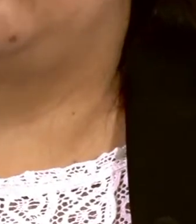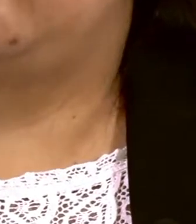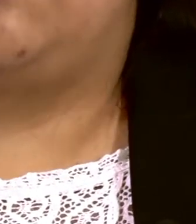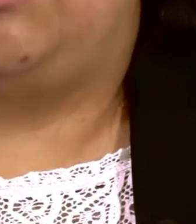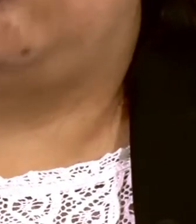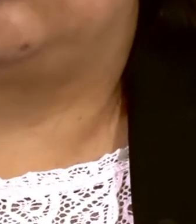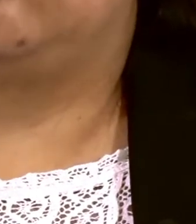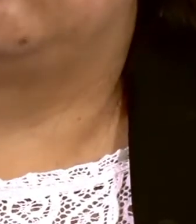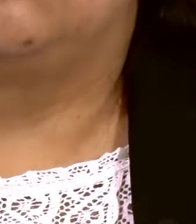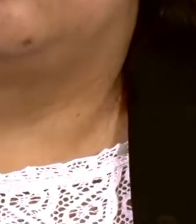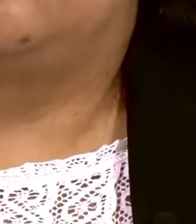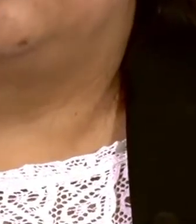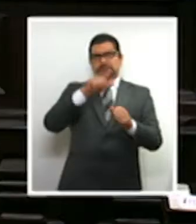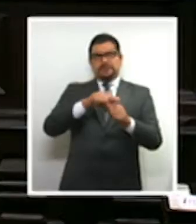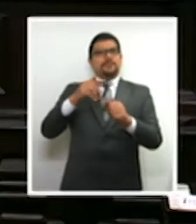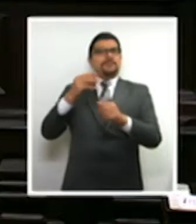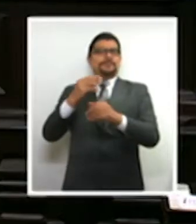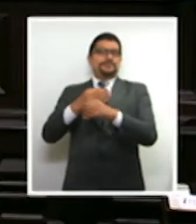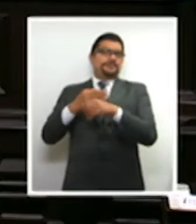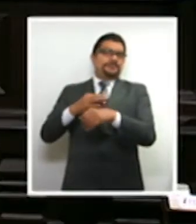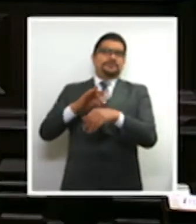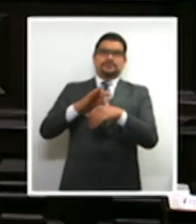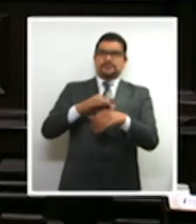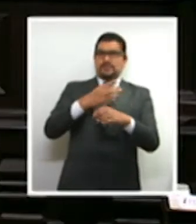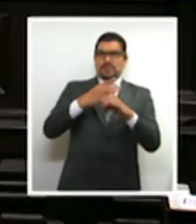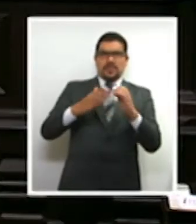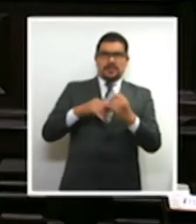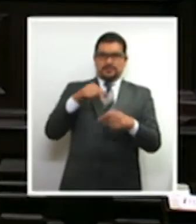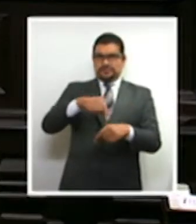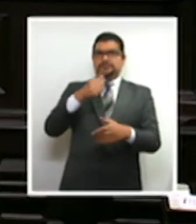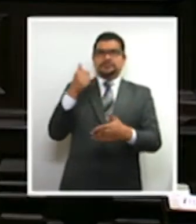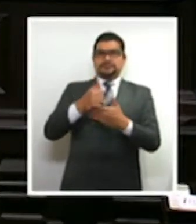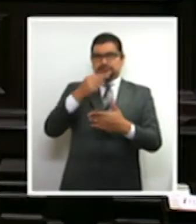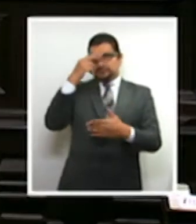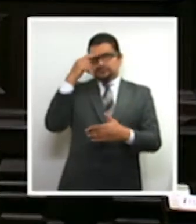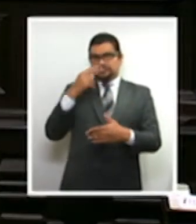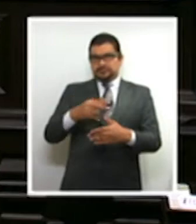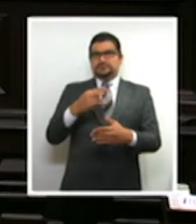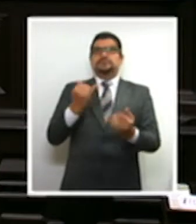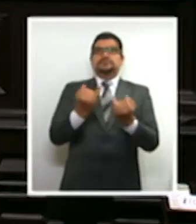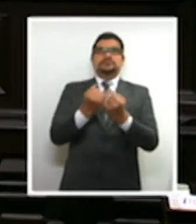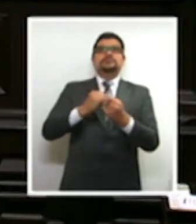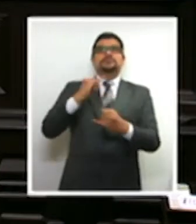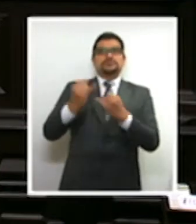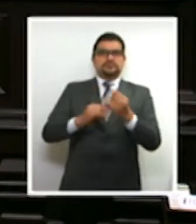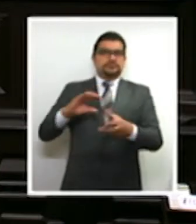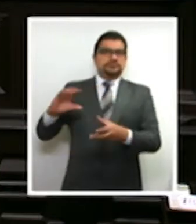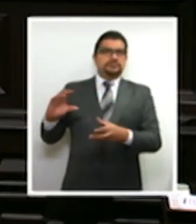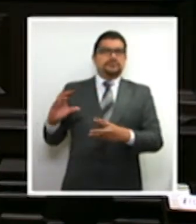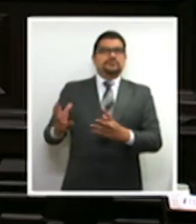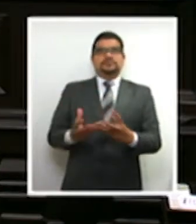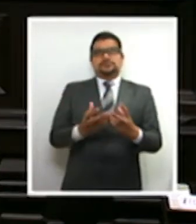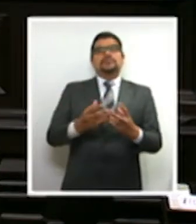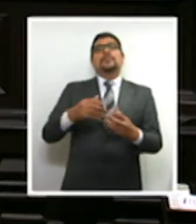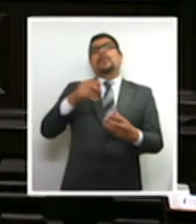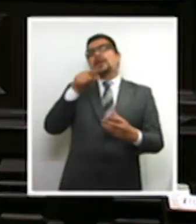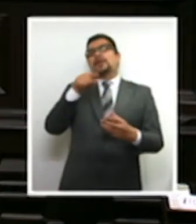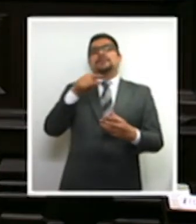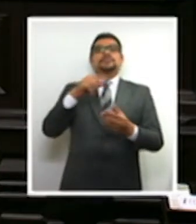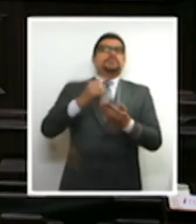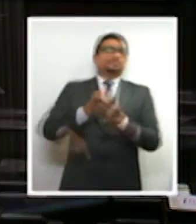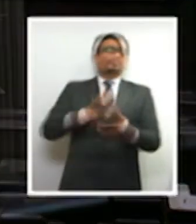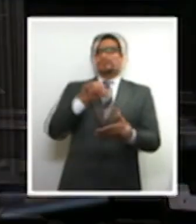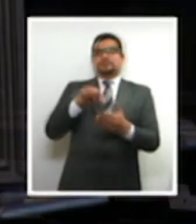pero también de una evaluación, de estar siendo representados por concejales, del tener incluso acciones afirmativas en